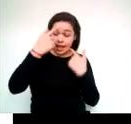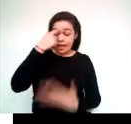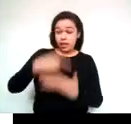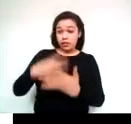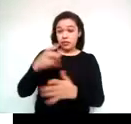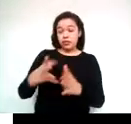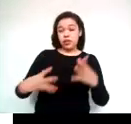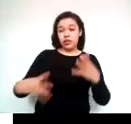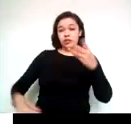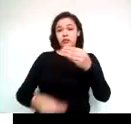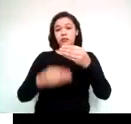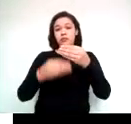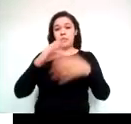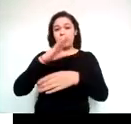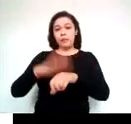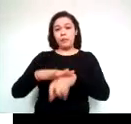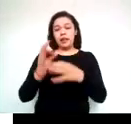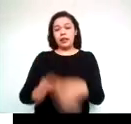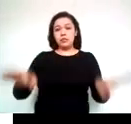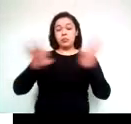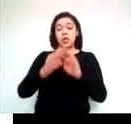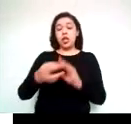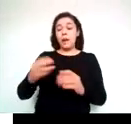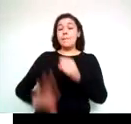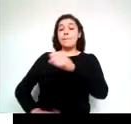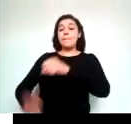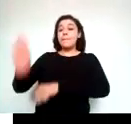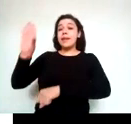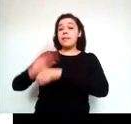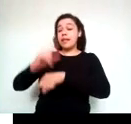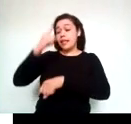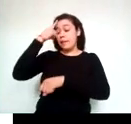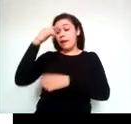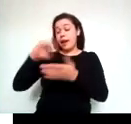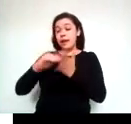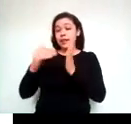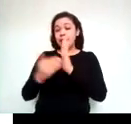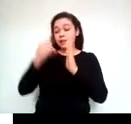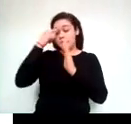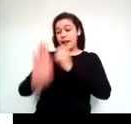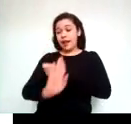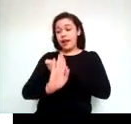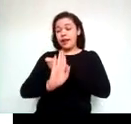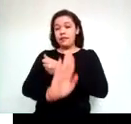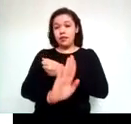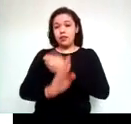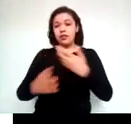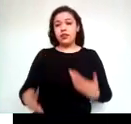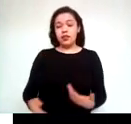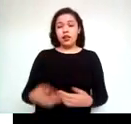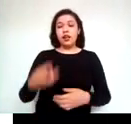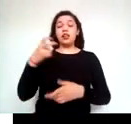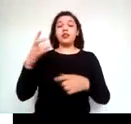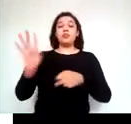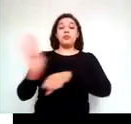esta normatividad, es que nos permite generar estrategias de prevención. Y este es uno de los beneficios más